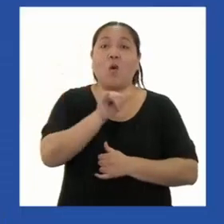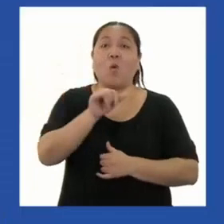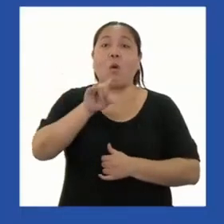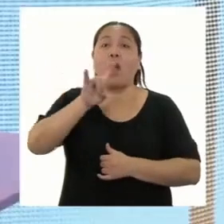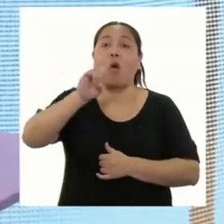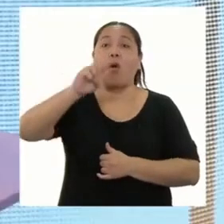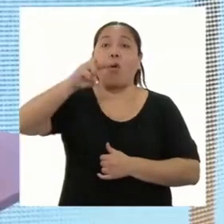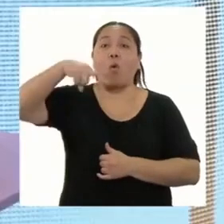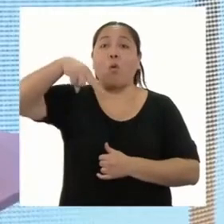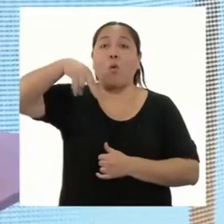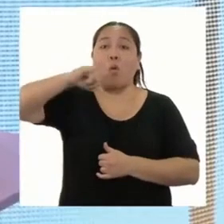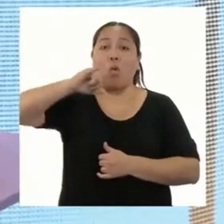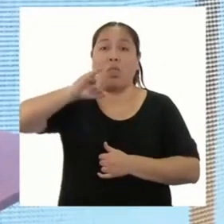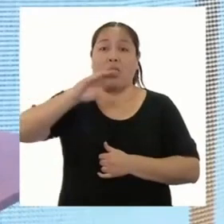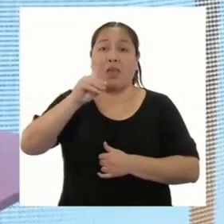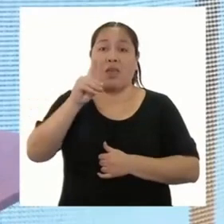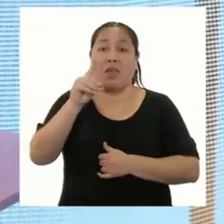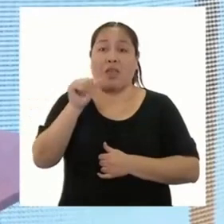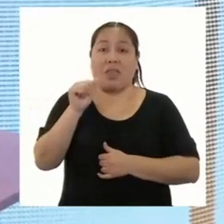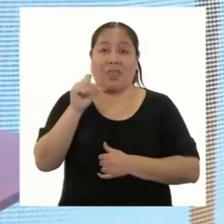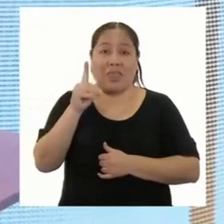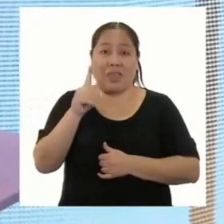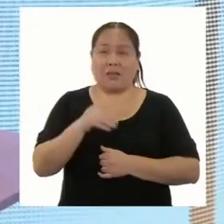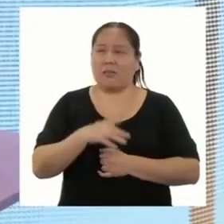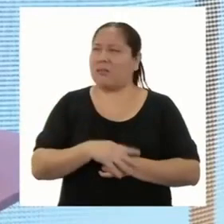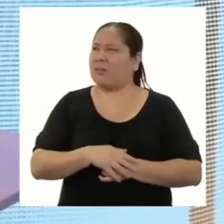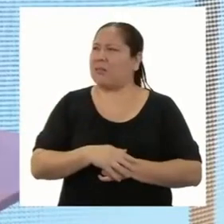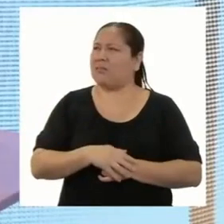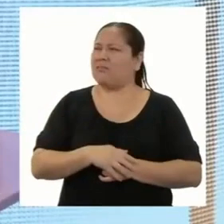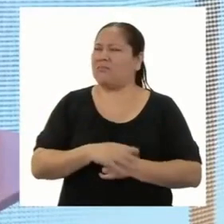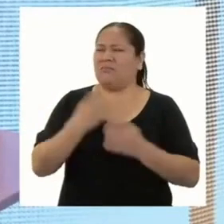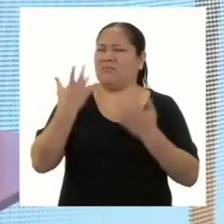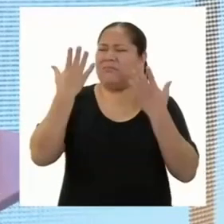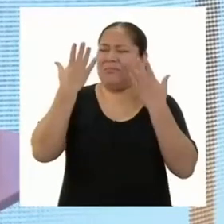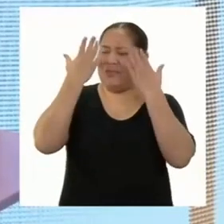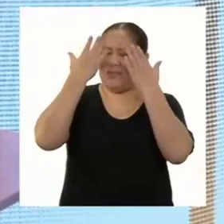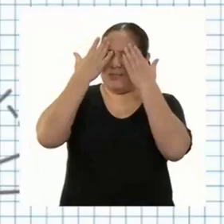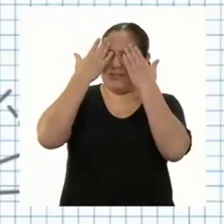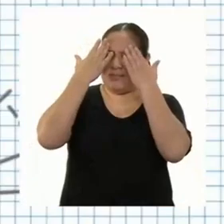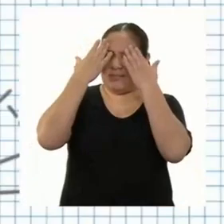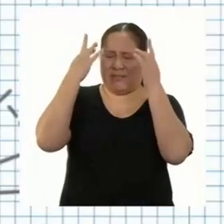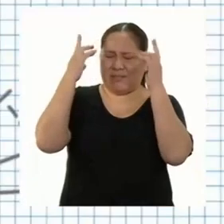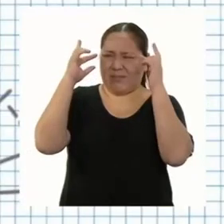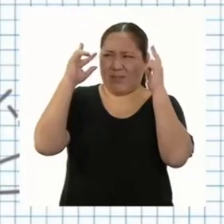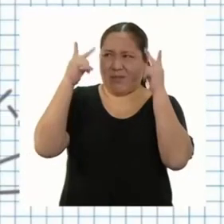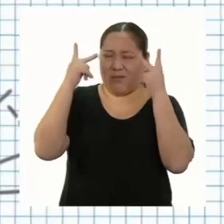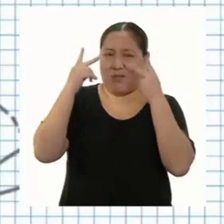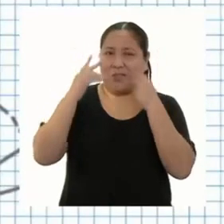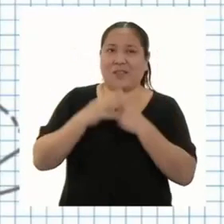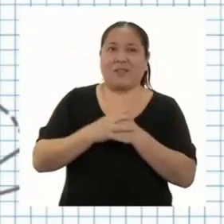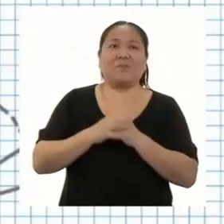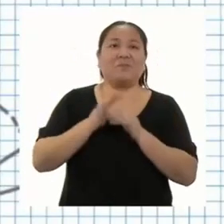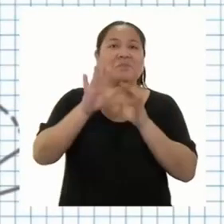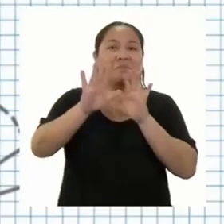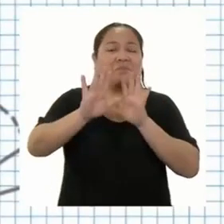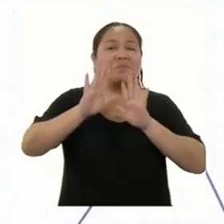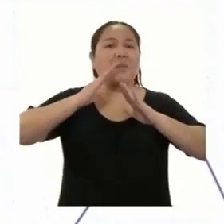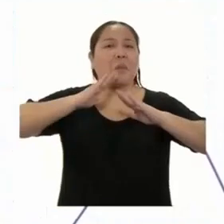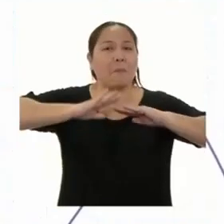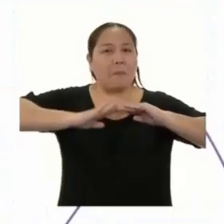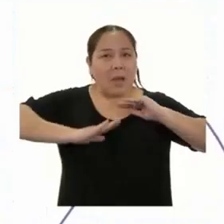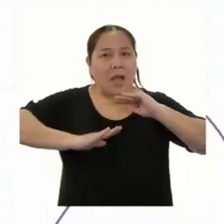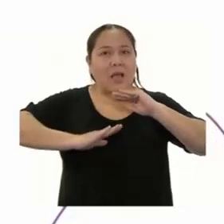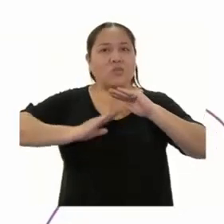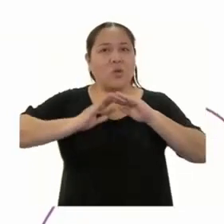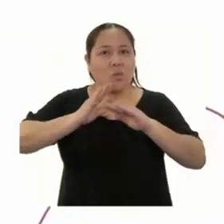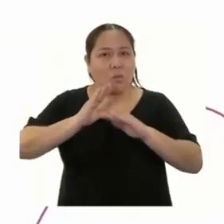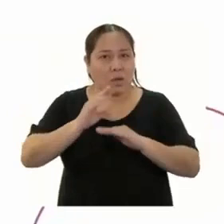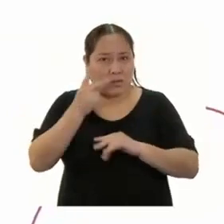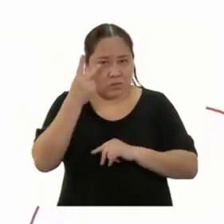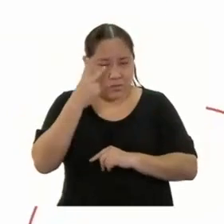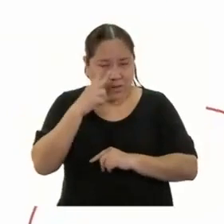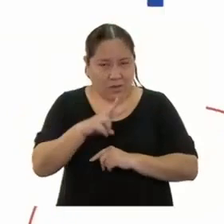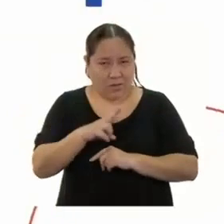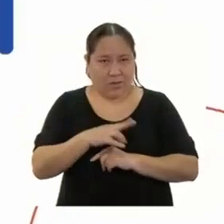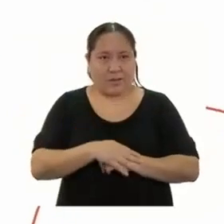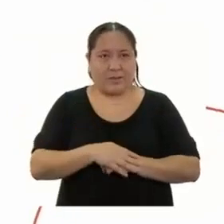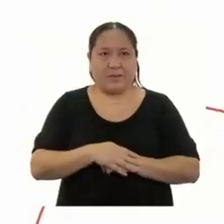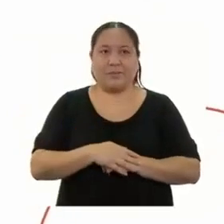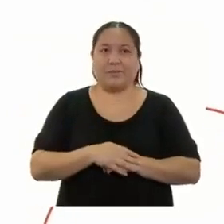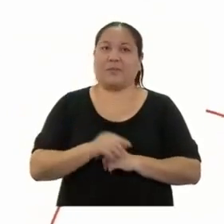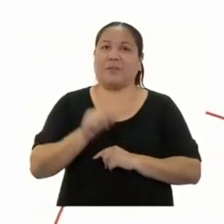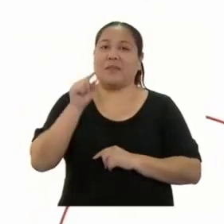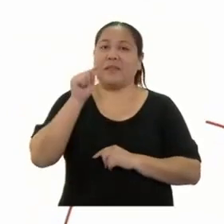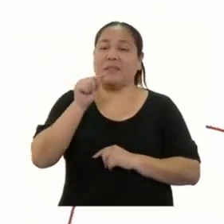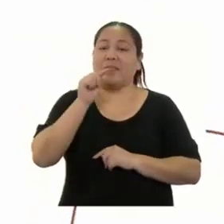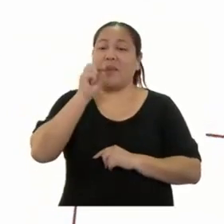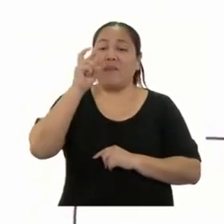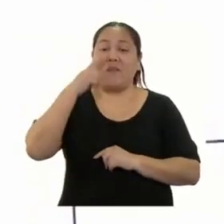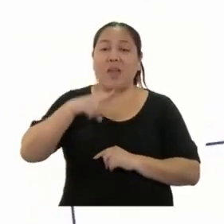unidades. Ay, no, ahí ya me perdí. Vamos paso a paso. Por convención se leen